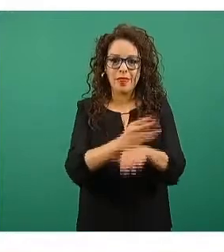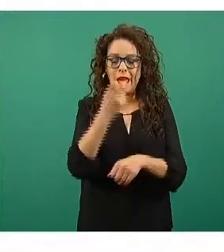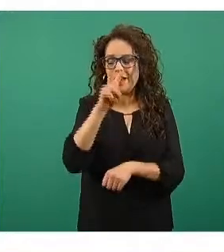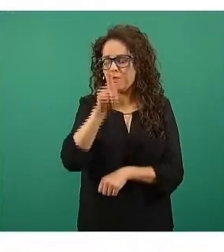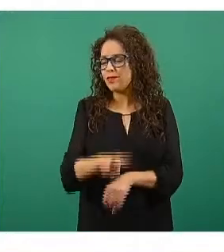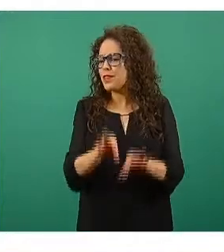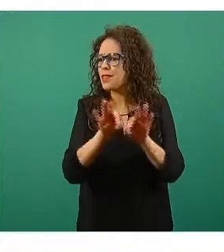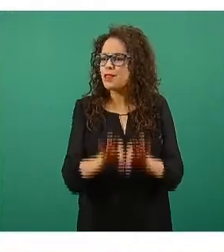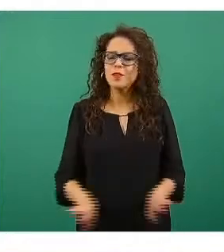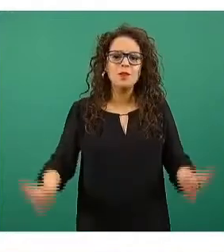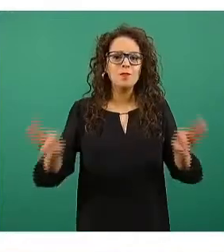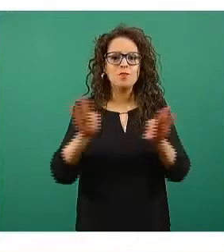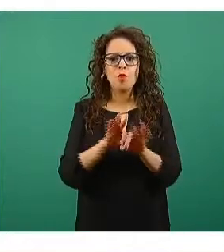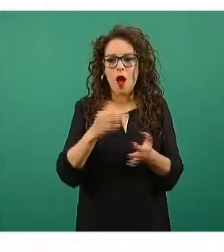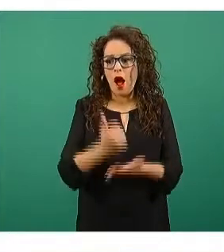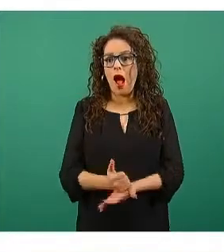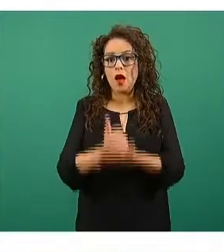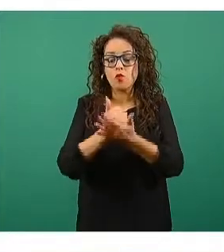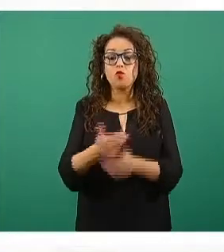prevenir estas